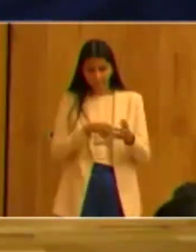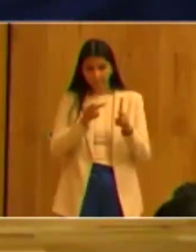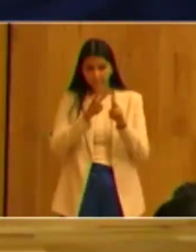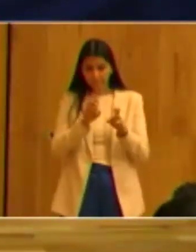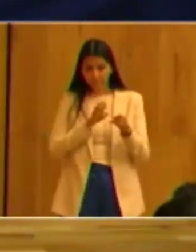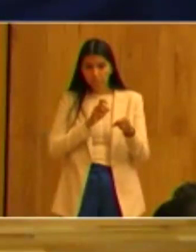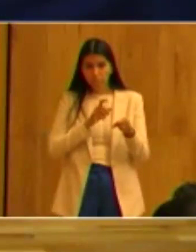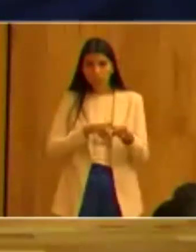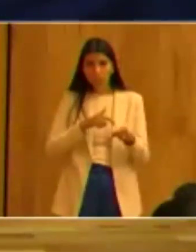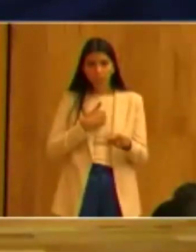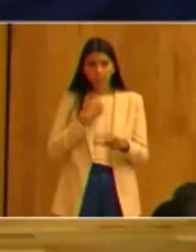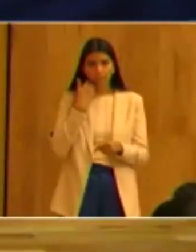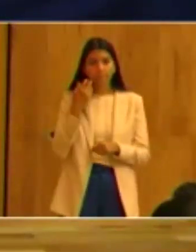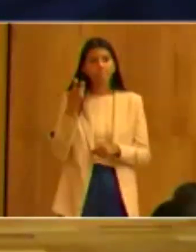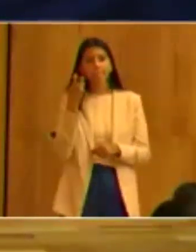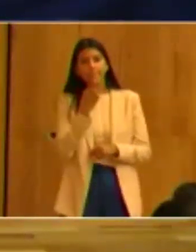yo quería con esta